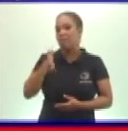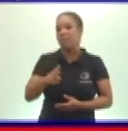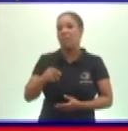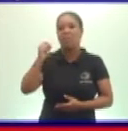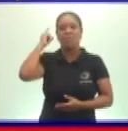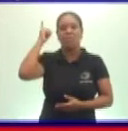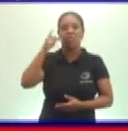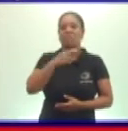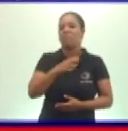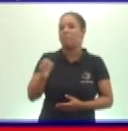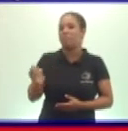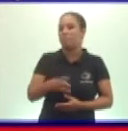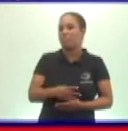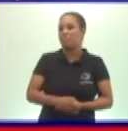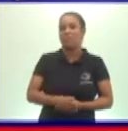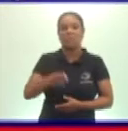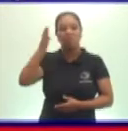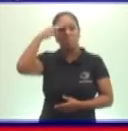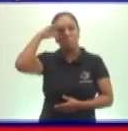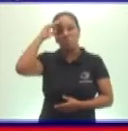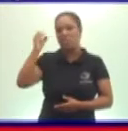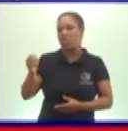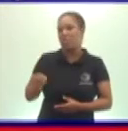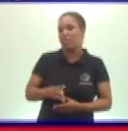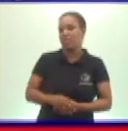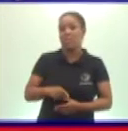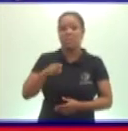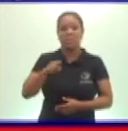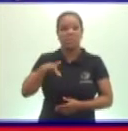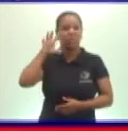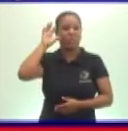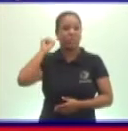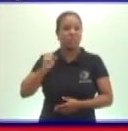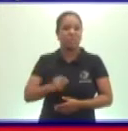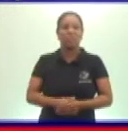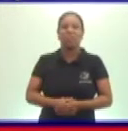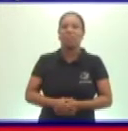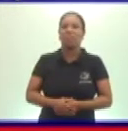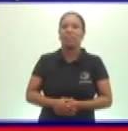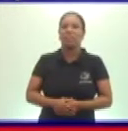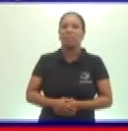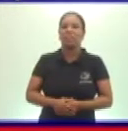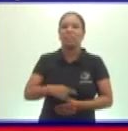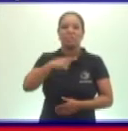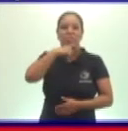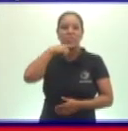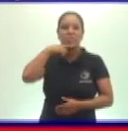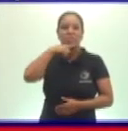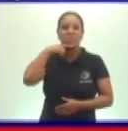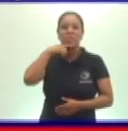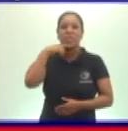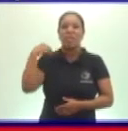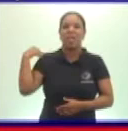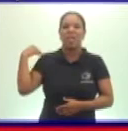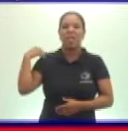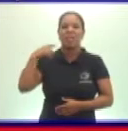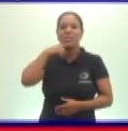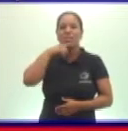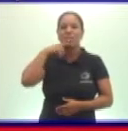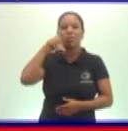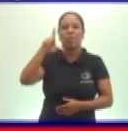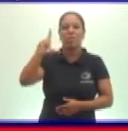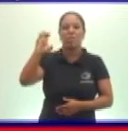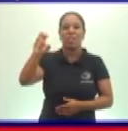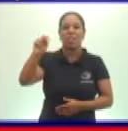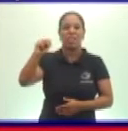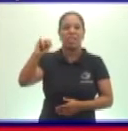Revolución Cubana sería falsa ideología. Y eso quien lo entiende es el líder bolchevique Lenin, cuando dice que